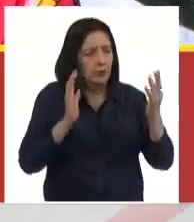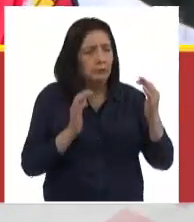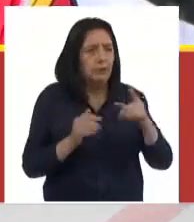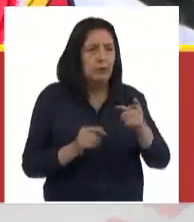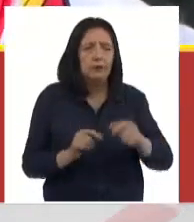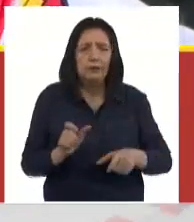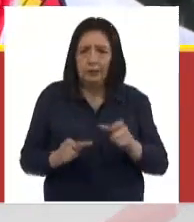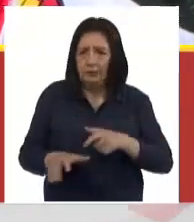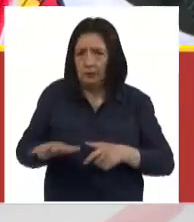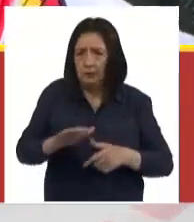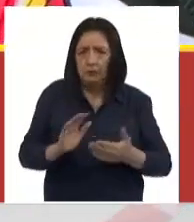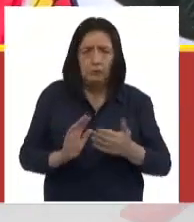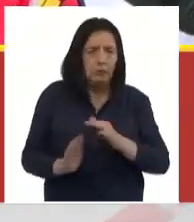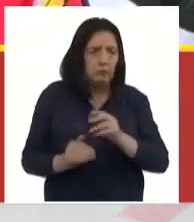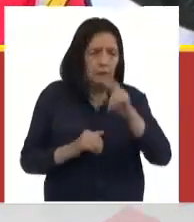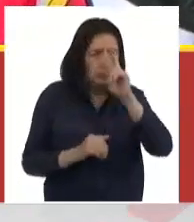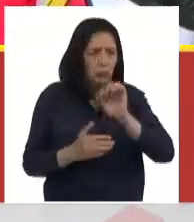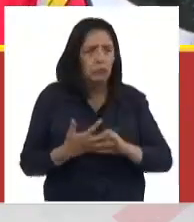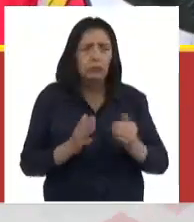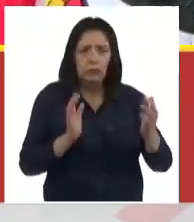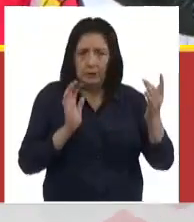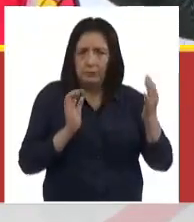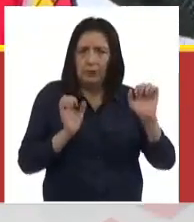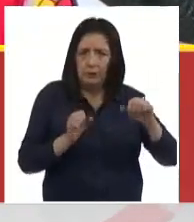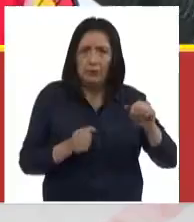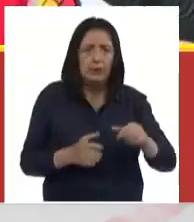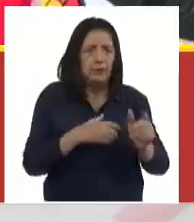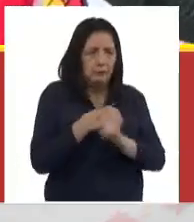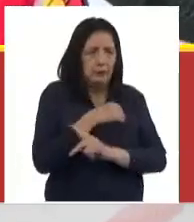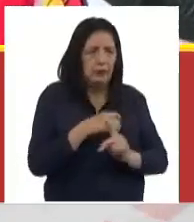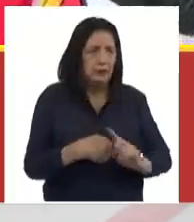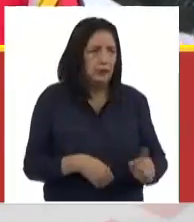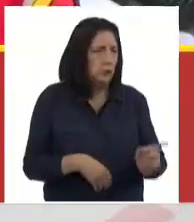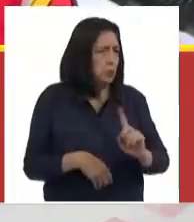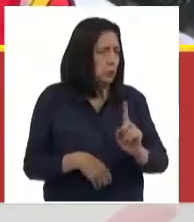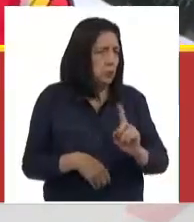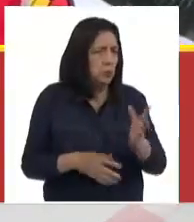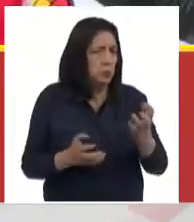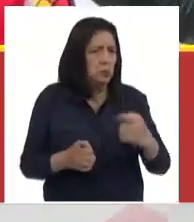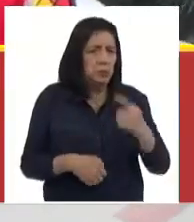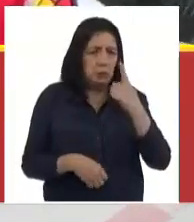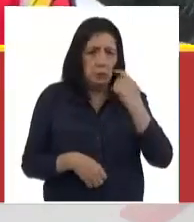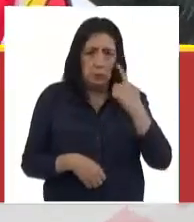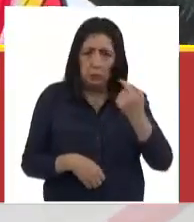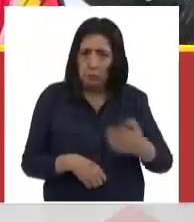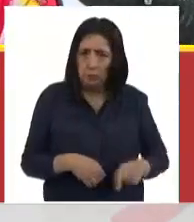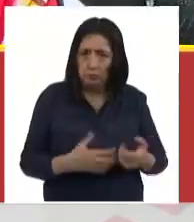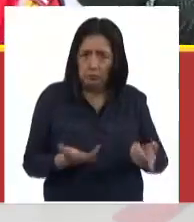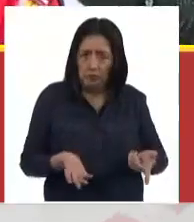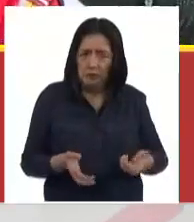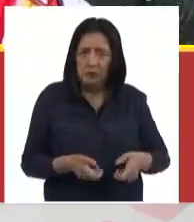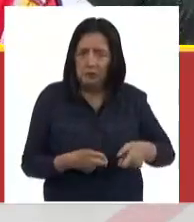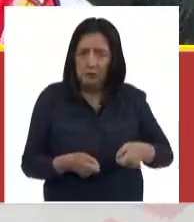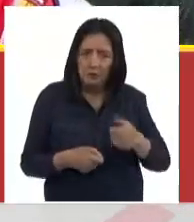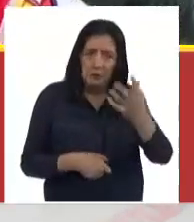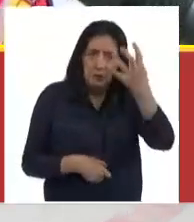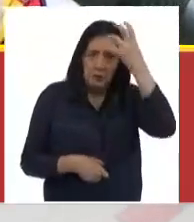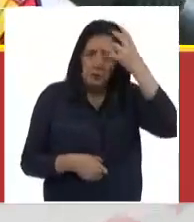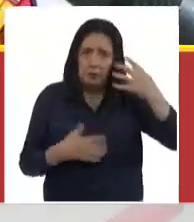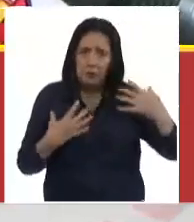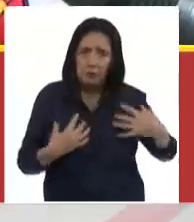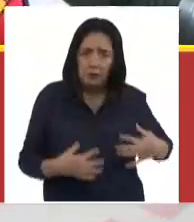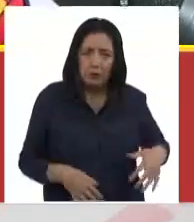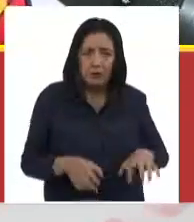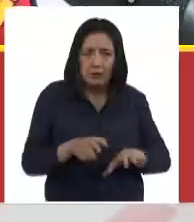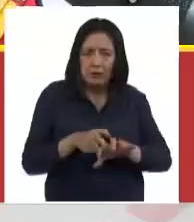al pueblo, porque queremos llevar una esperanza al país. No quieren que un hombre de abajo, un hombre de sombrero, de poncho,